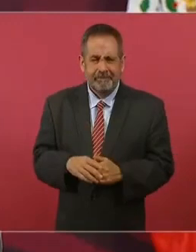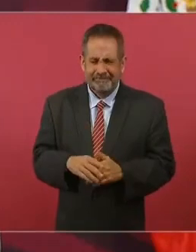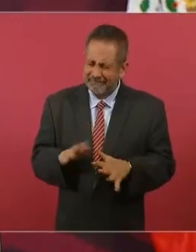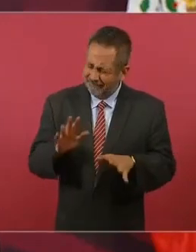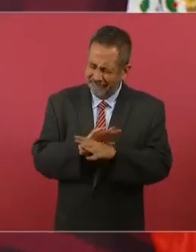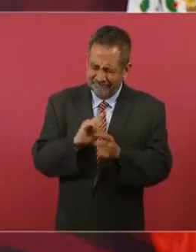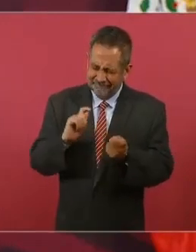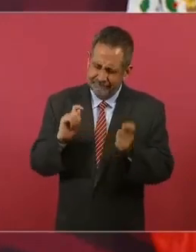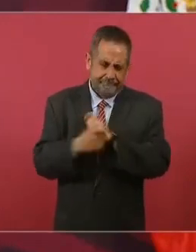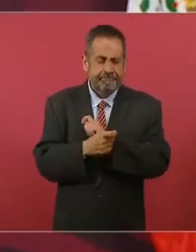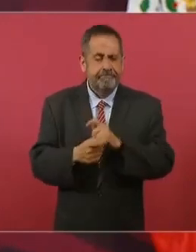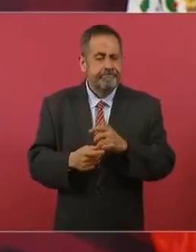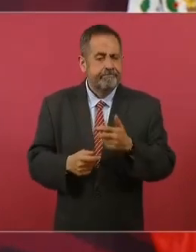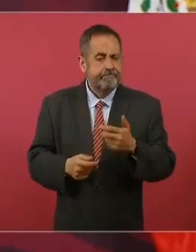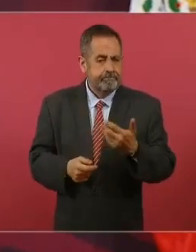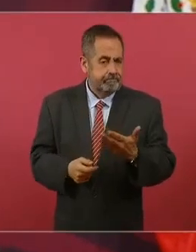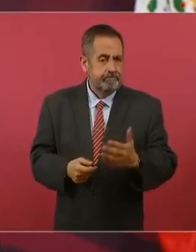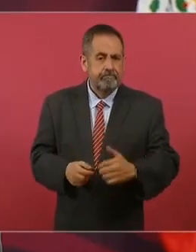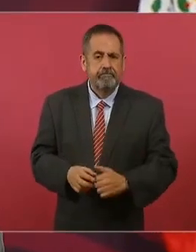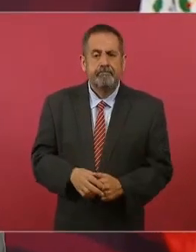radical,